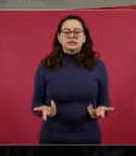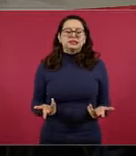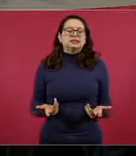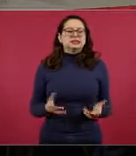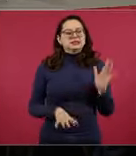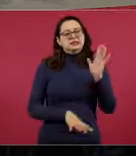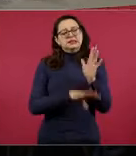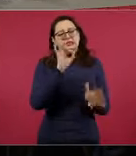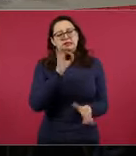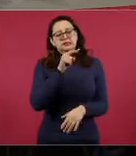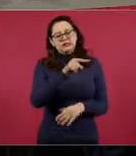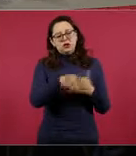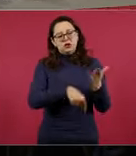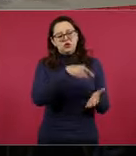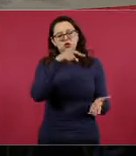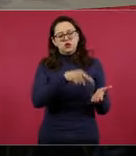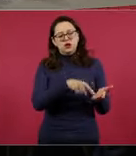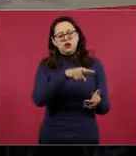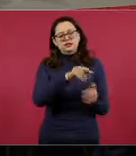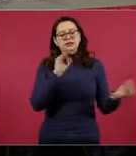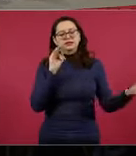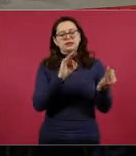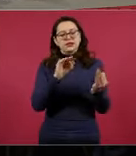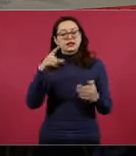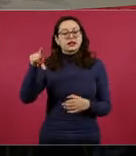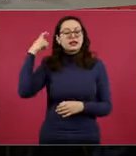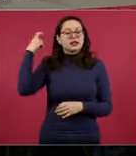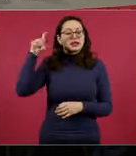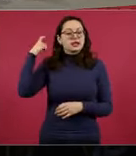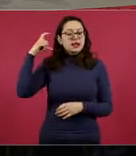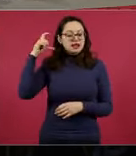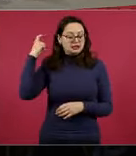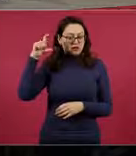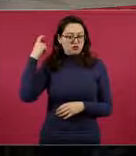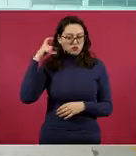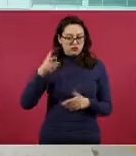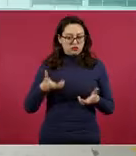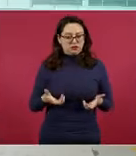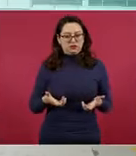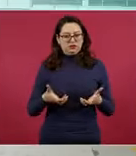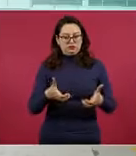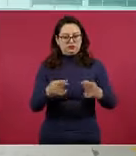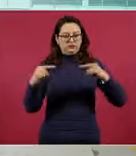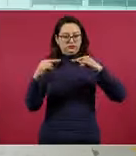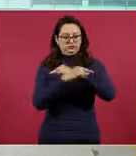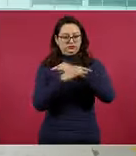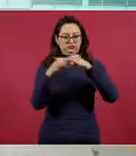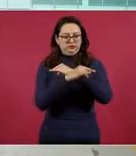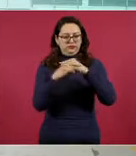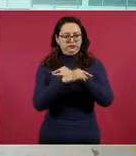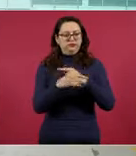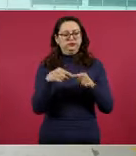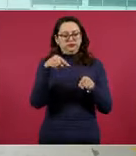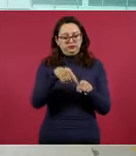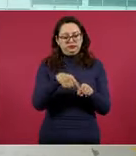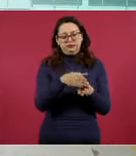está partiendo de la carretera Querétaro, pasan ustedes la caseta Tepoztlán, a 14 kilómetros de la misma está la desviación a